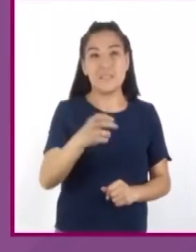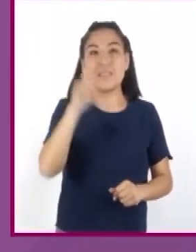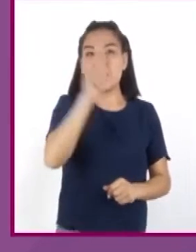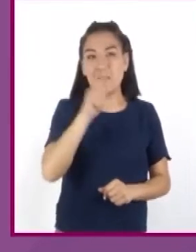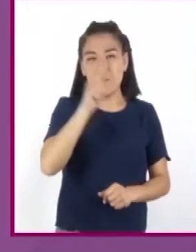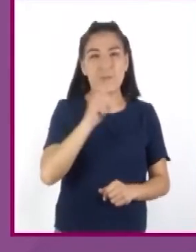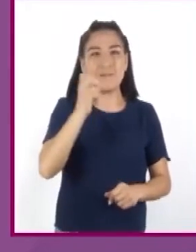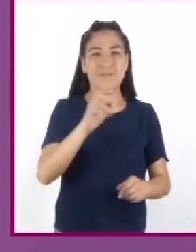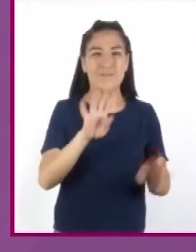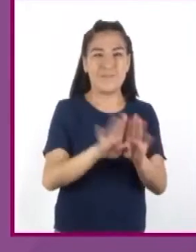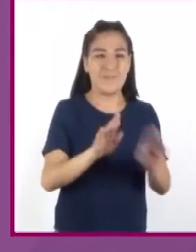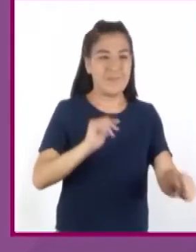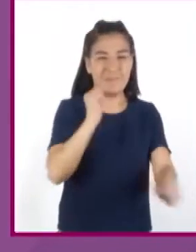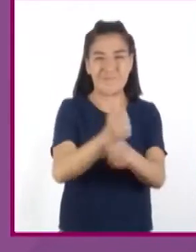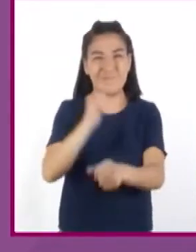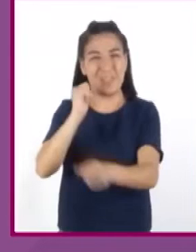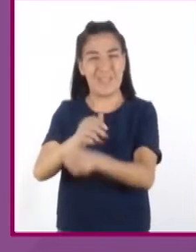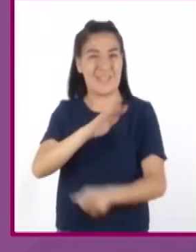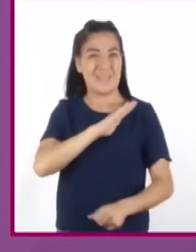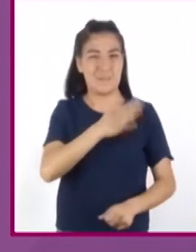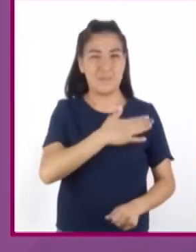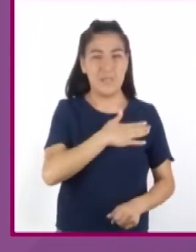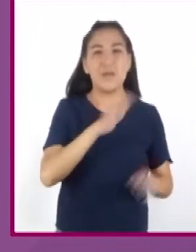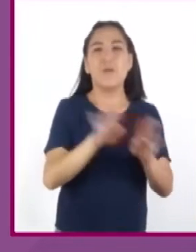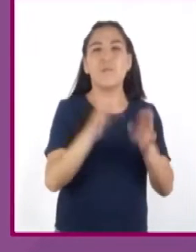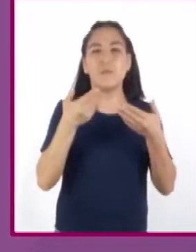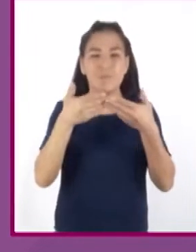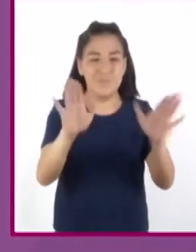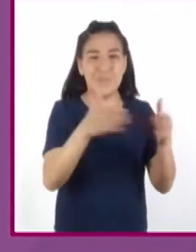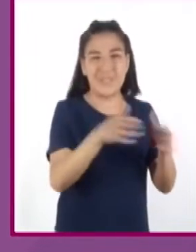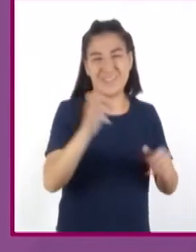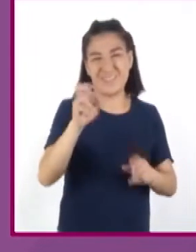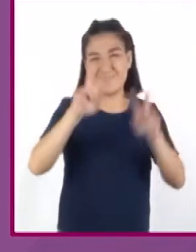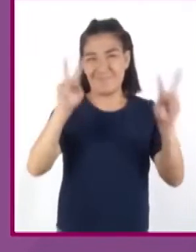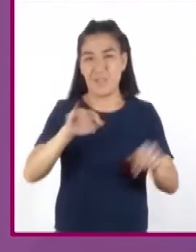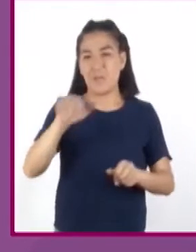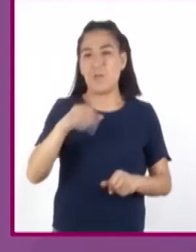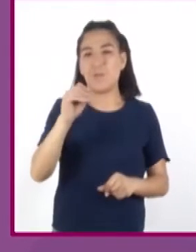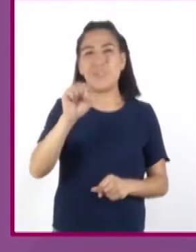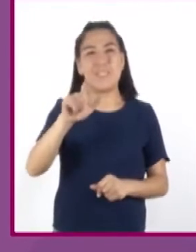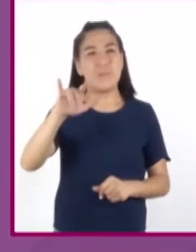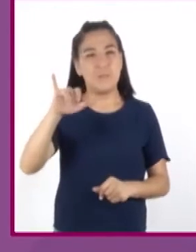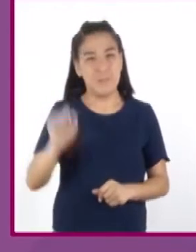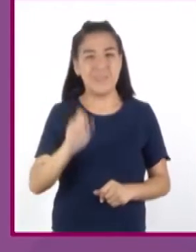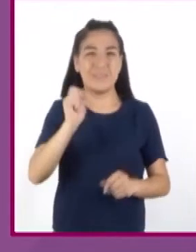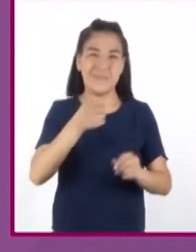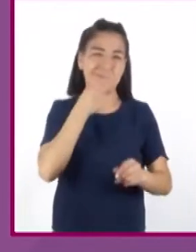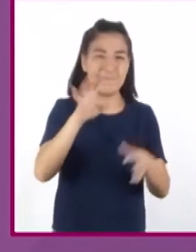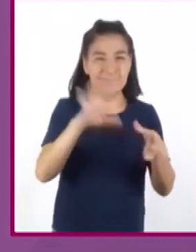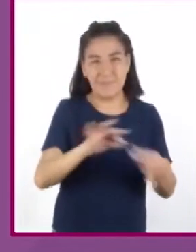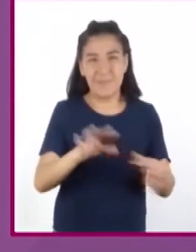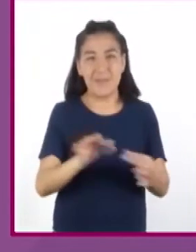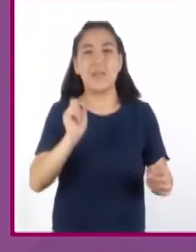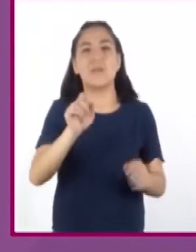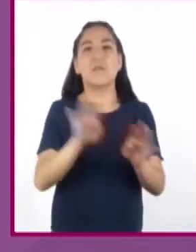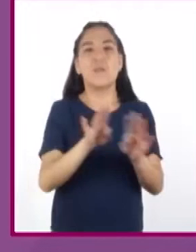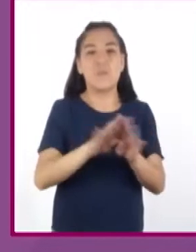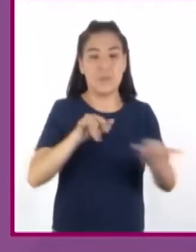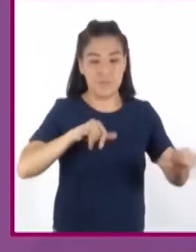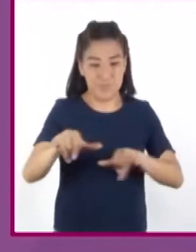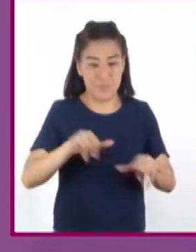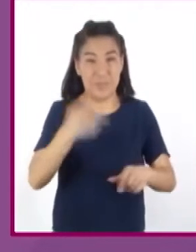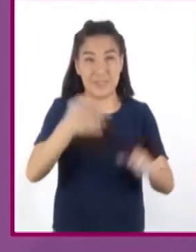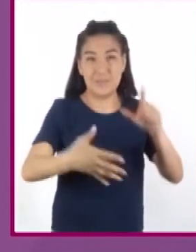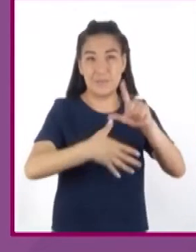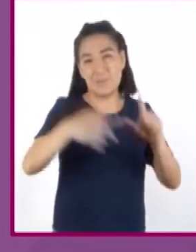el español, fue abriéndose camino y, como diría José Luis Rivarola, América aporta un nuevo espacio geográfico y mental